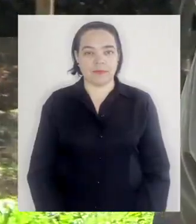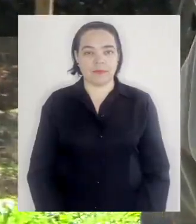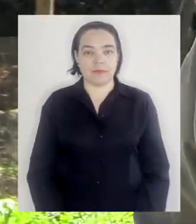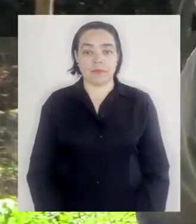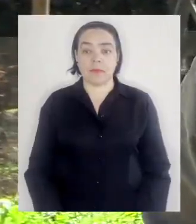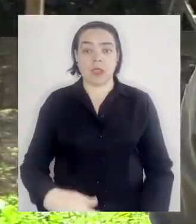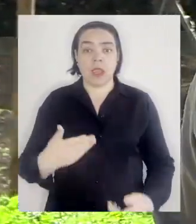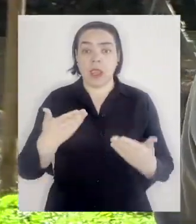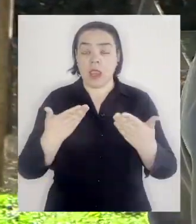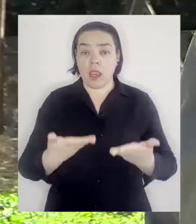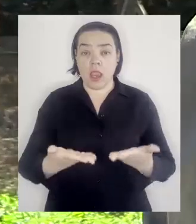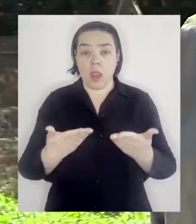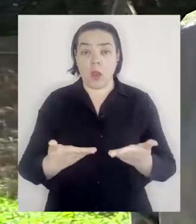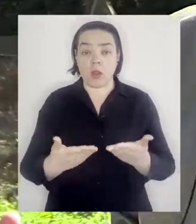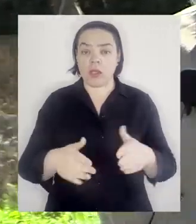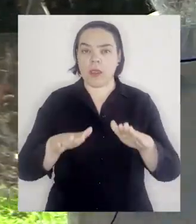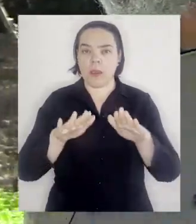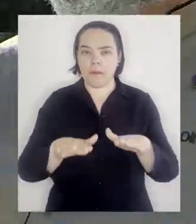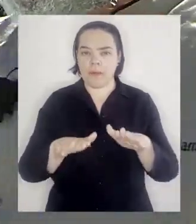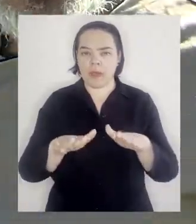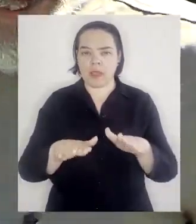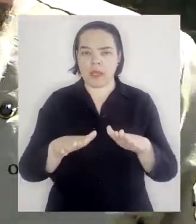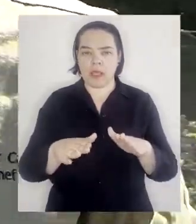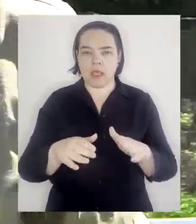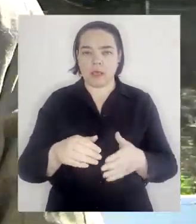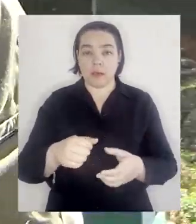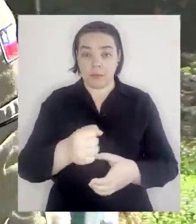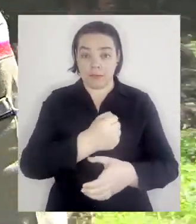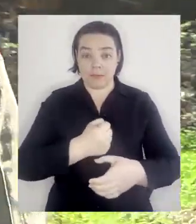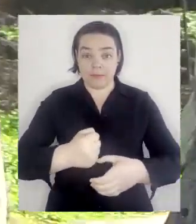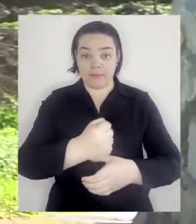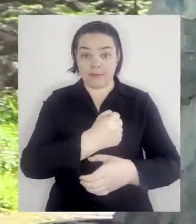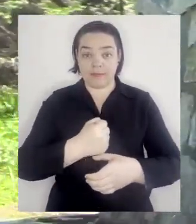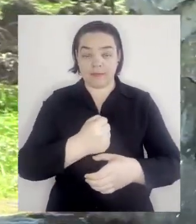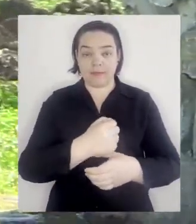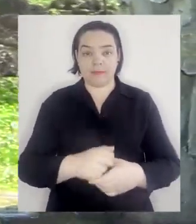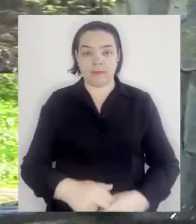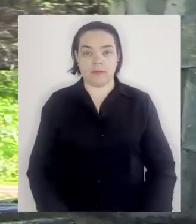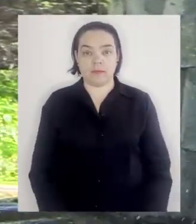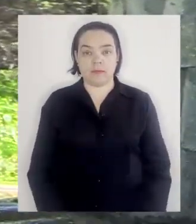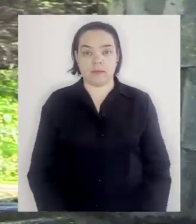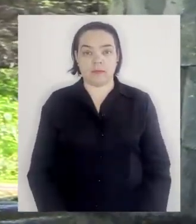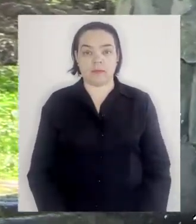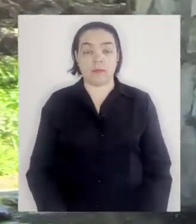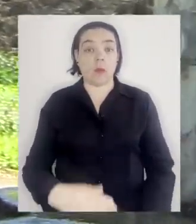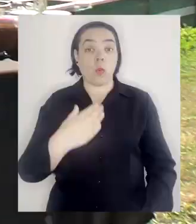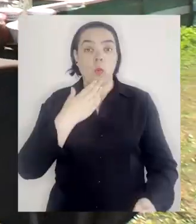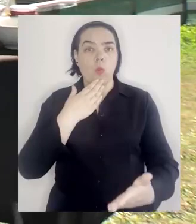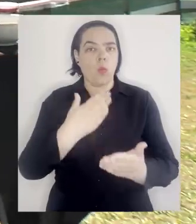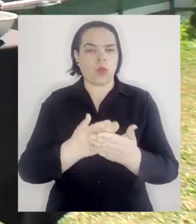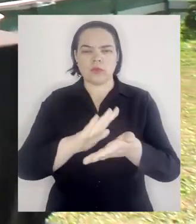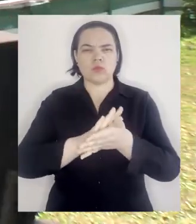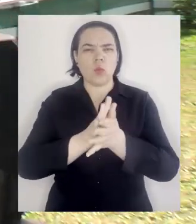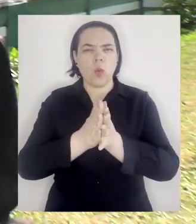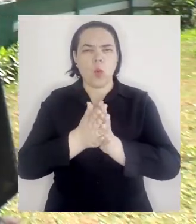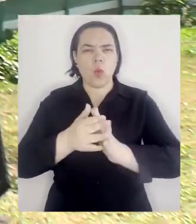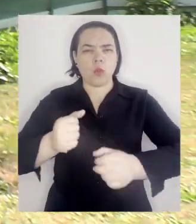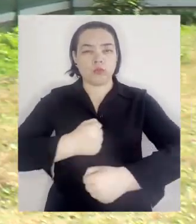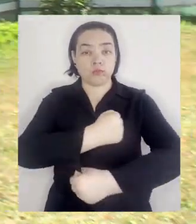dejarle reposar, ahora viene de inmediatamente. Entonces, es el secreto. Vamos. Mira, una vez que está listo, que está bien mezclado,